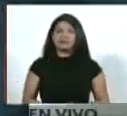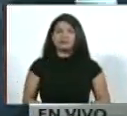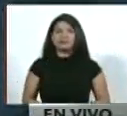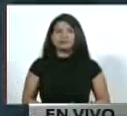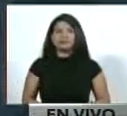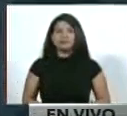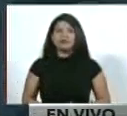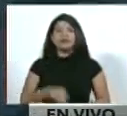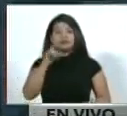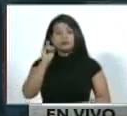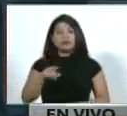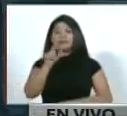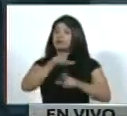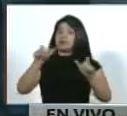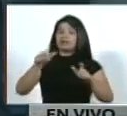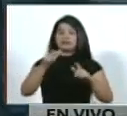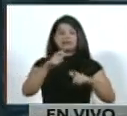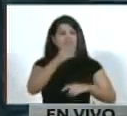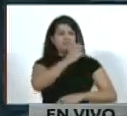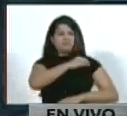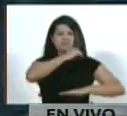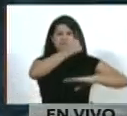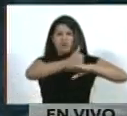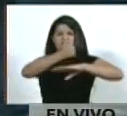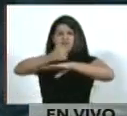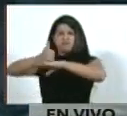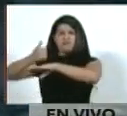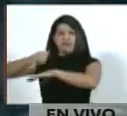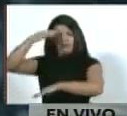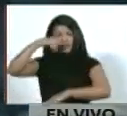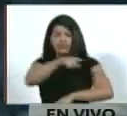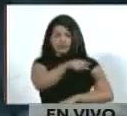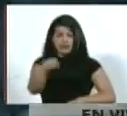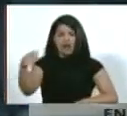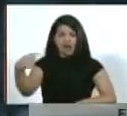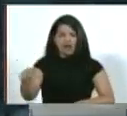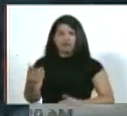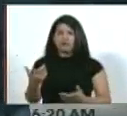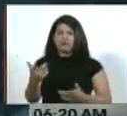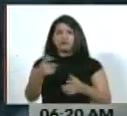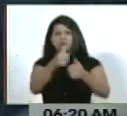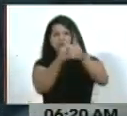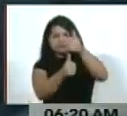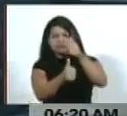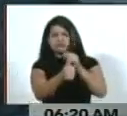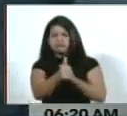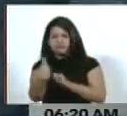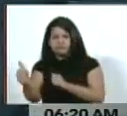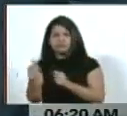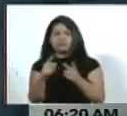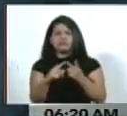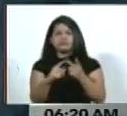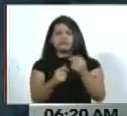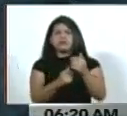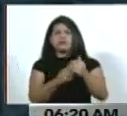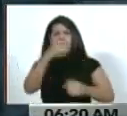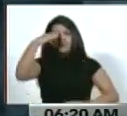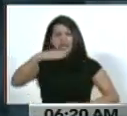los señores almirantes y generales de la Fuerza Armada Nacional Bolivariana, oficiales superiores,